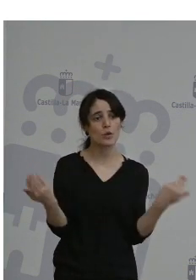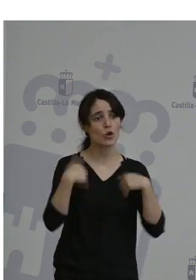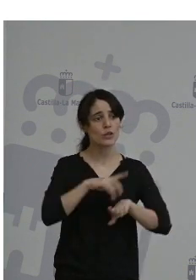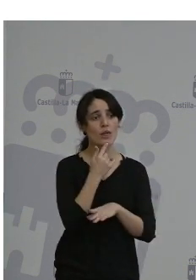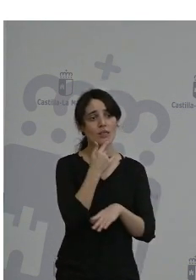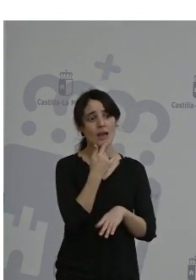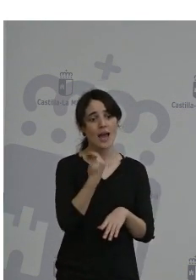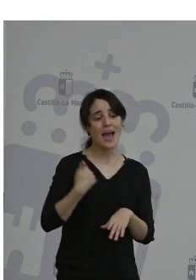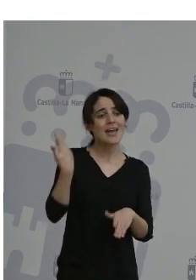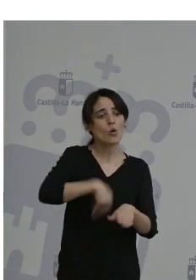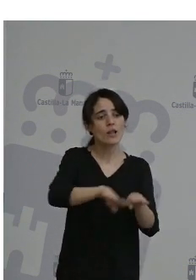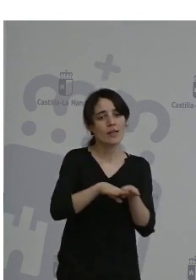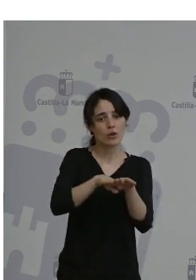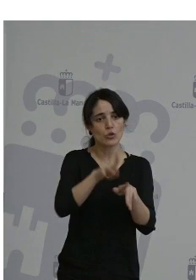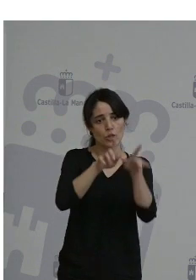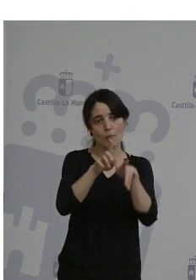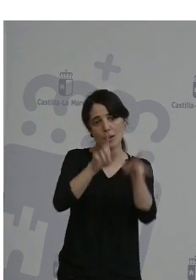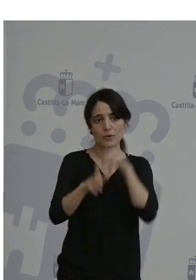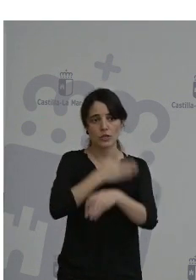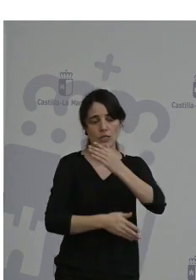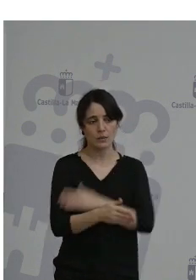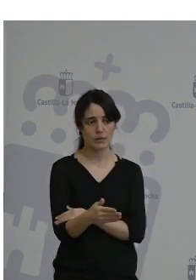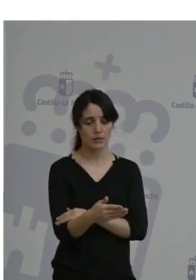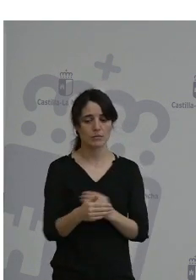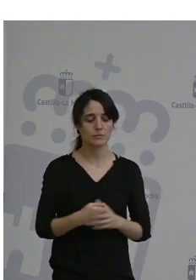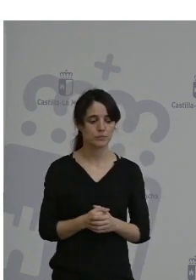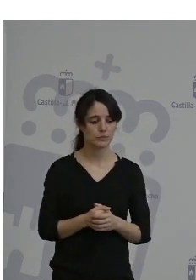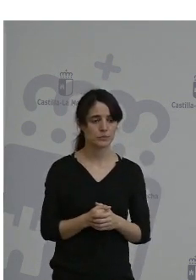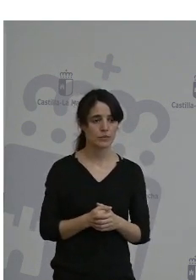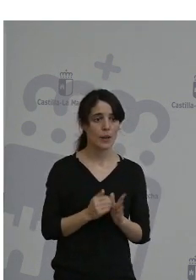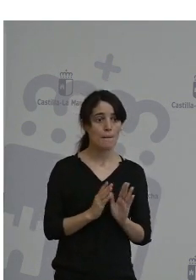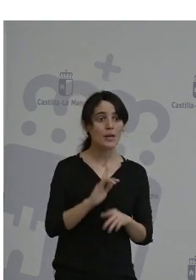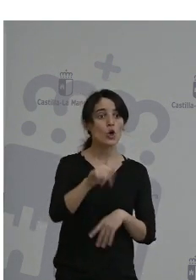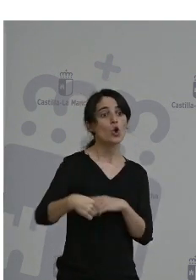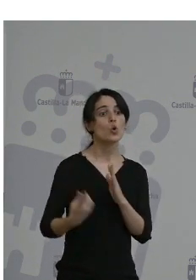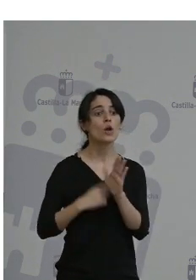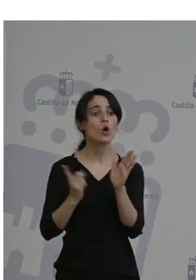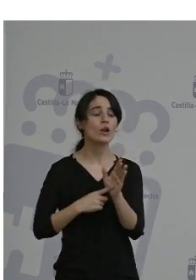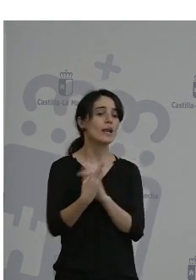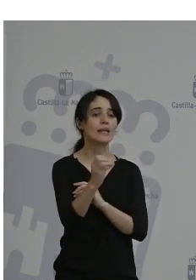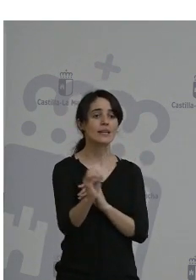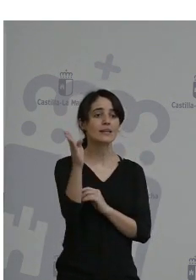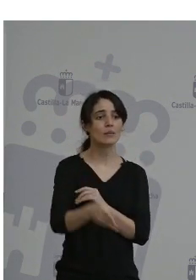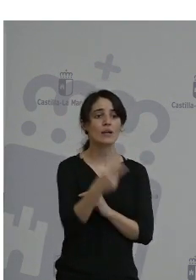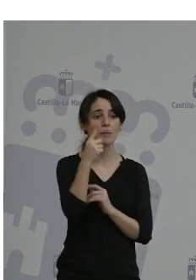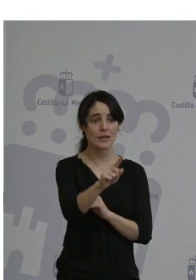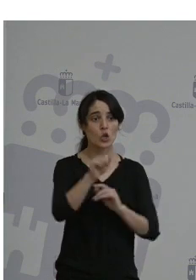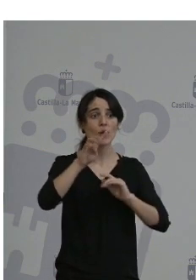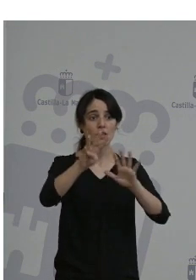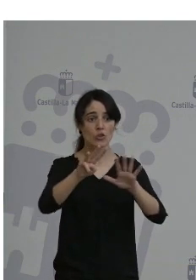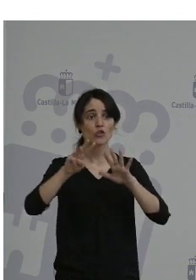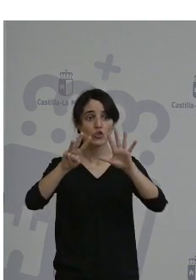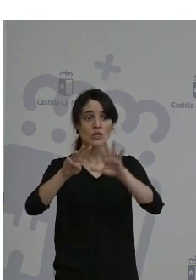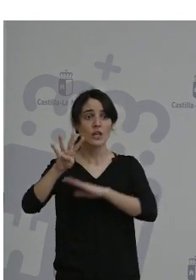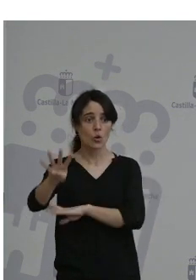condiciones para las personas con discapacidad. Pero será la Ley 30.1984, de medidas para la